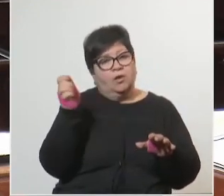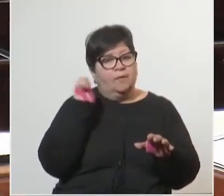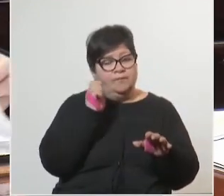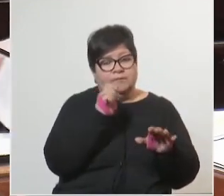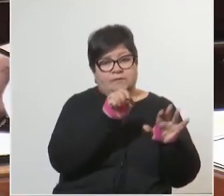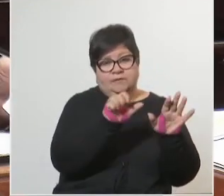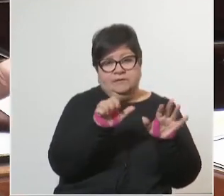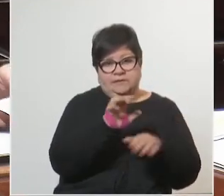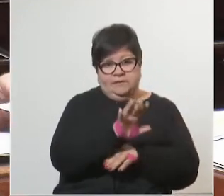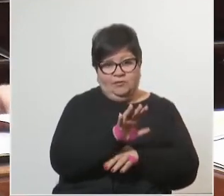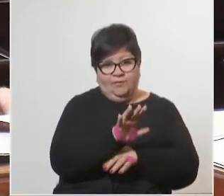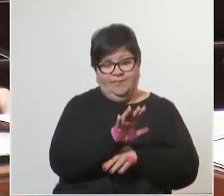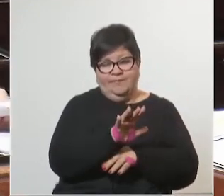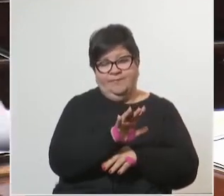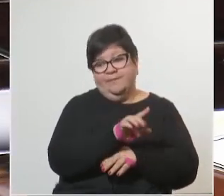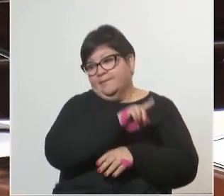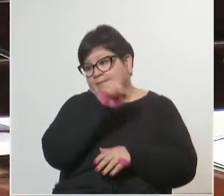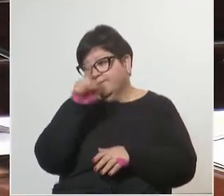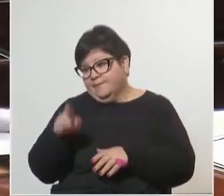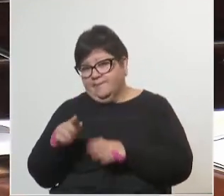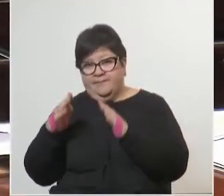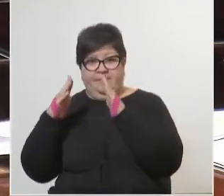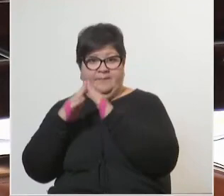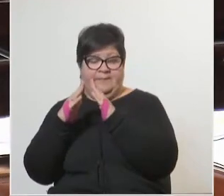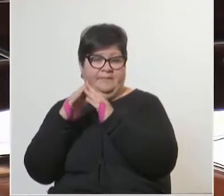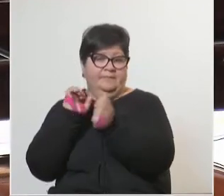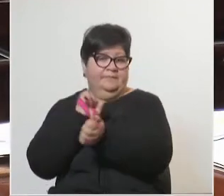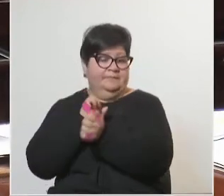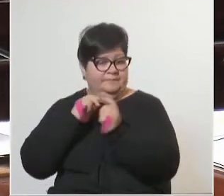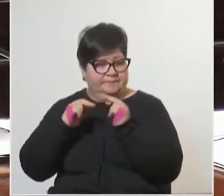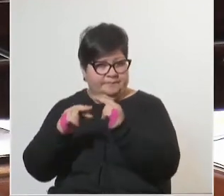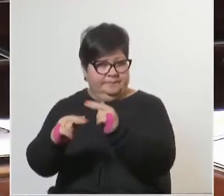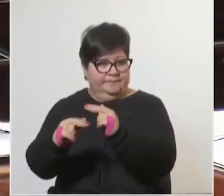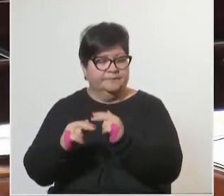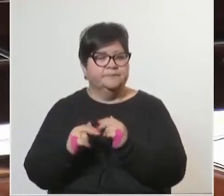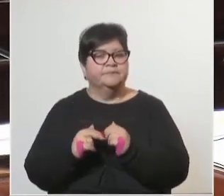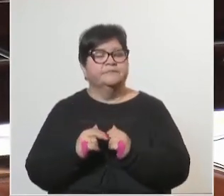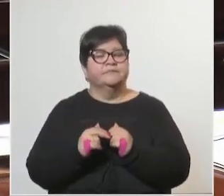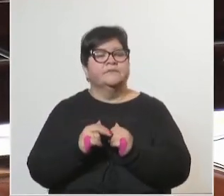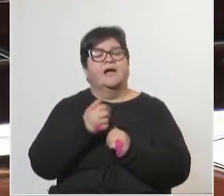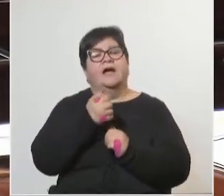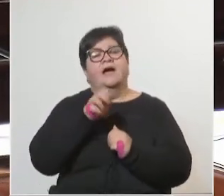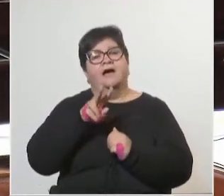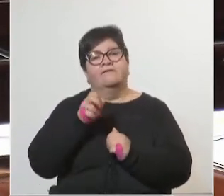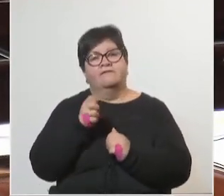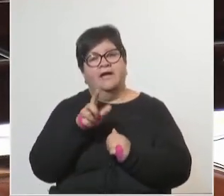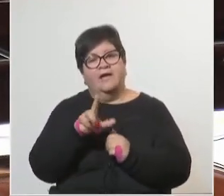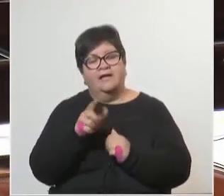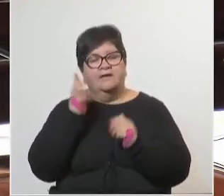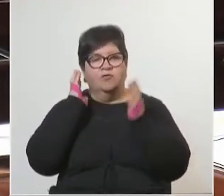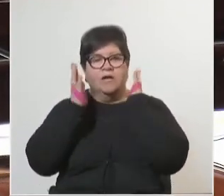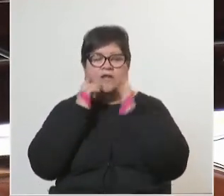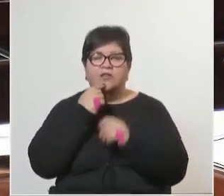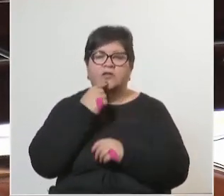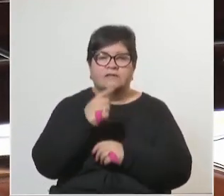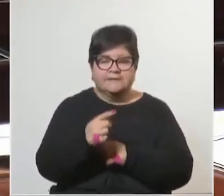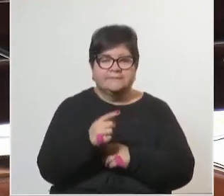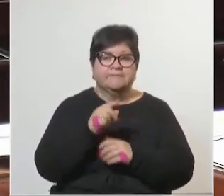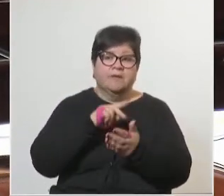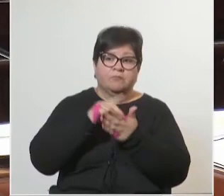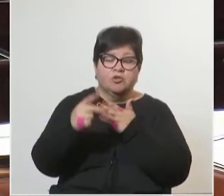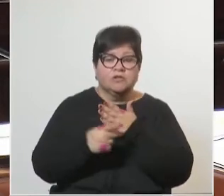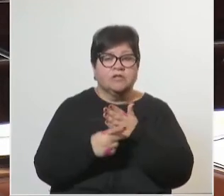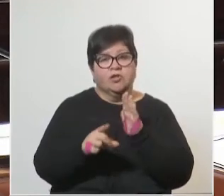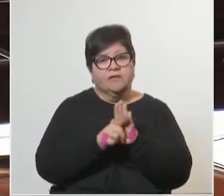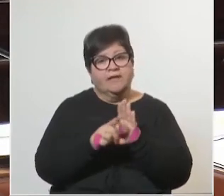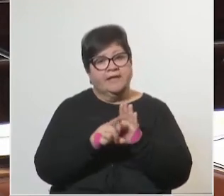de cumplir en el domicilio. Y continúa diciendo el doctor Aval: el asunto es que el proyecto de ley